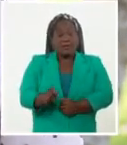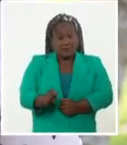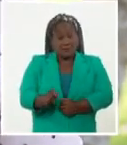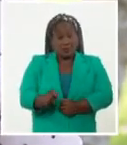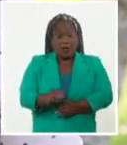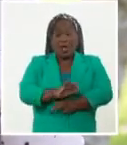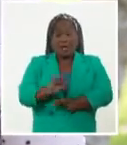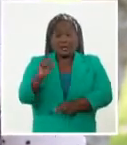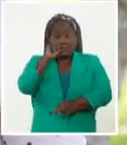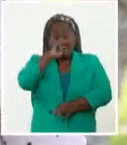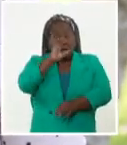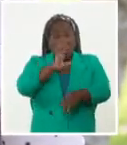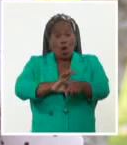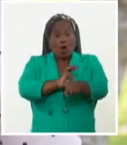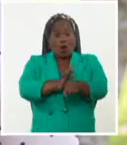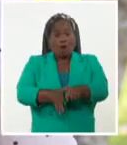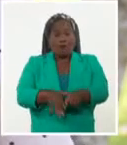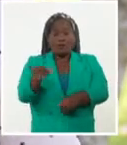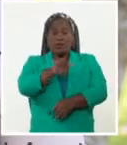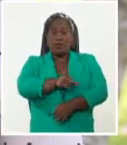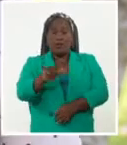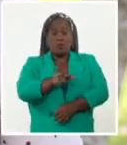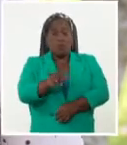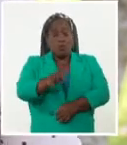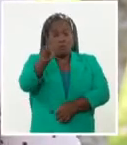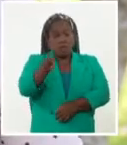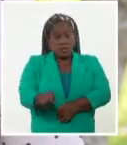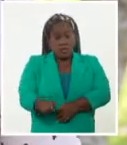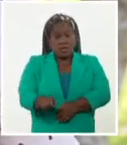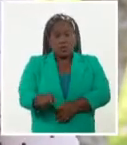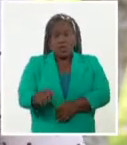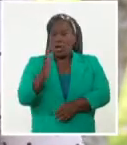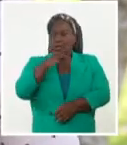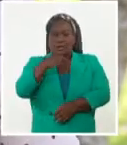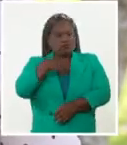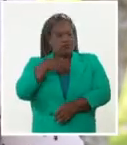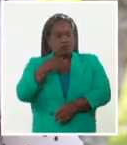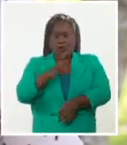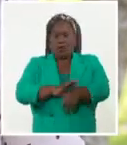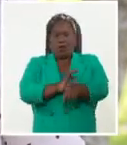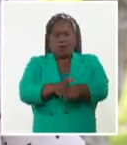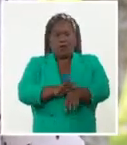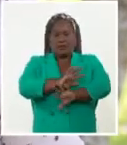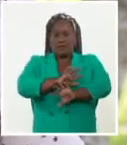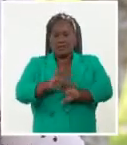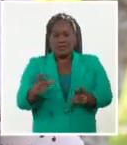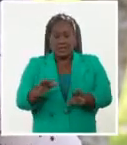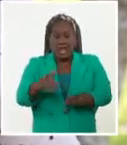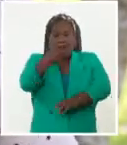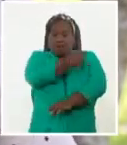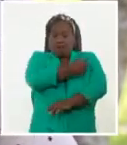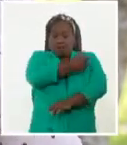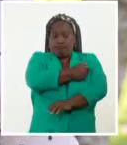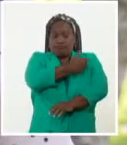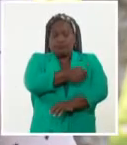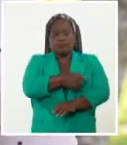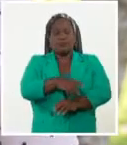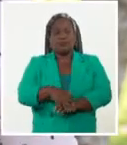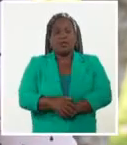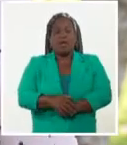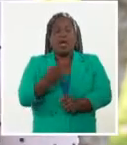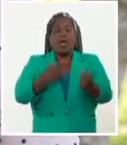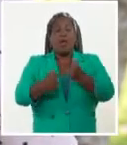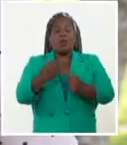de COVID-19 y también en personas sanas que ya han recibido el esquema completo de inmunización con alguna